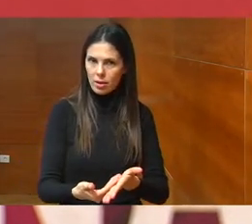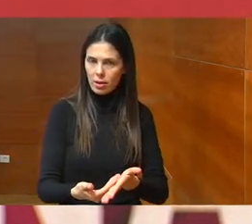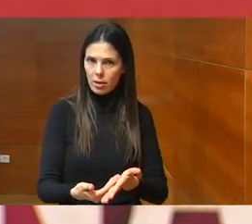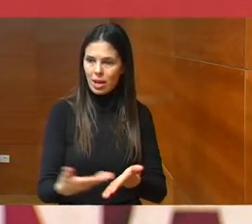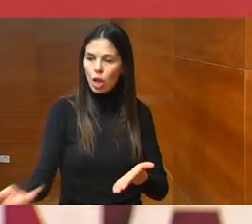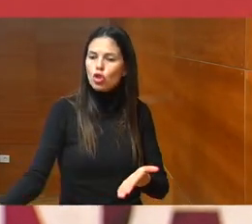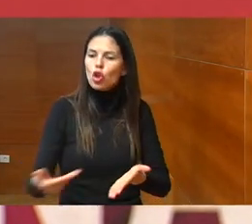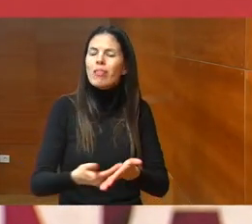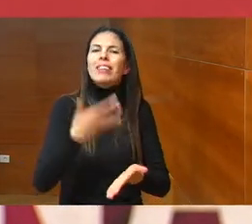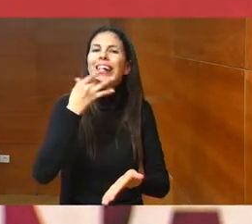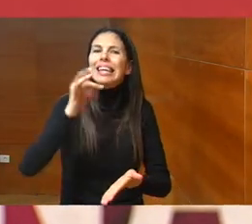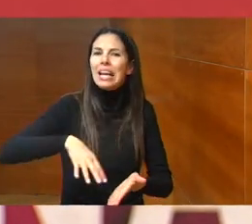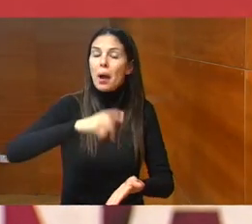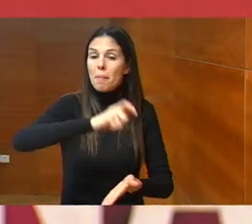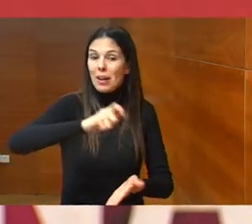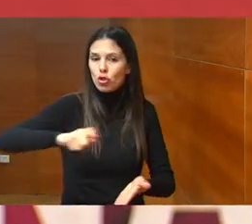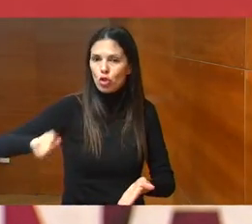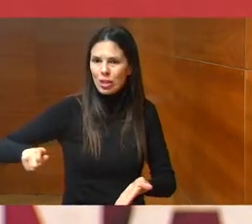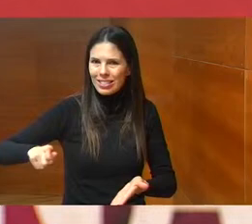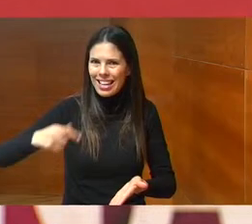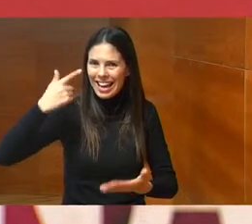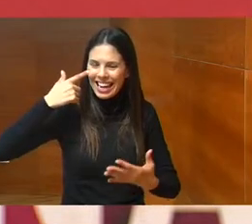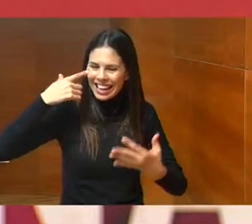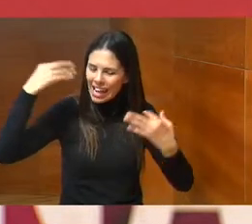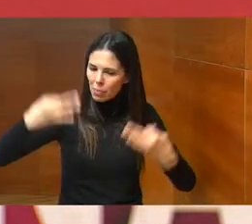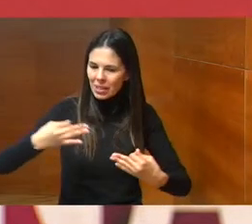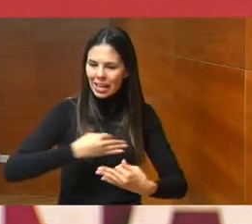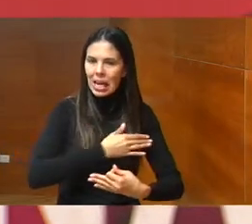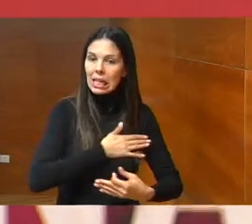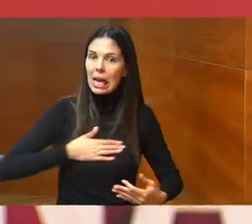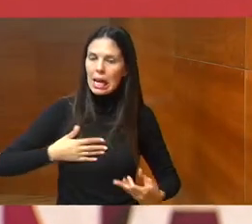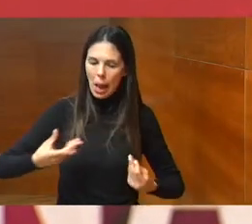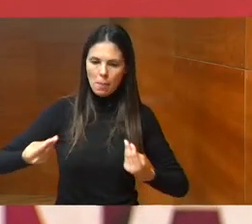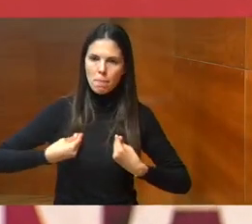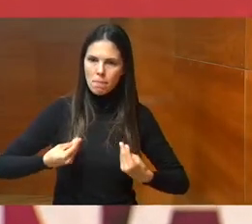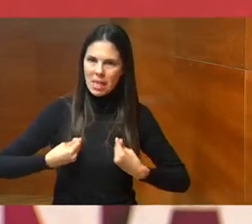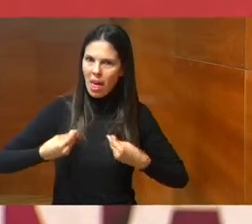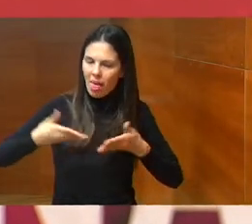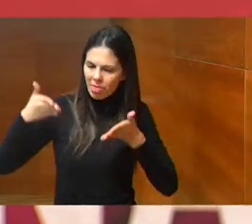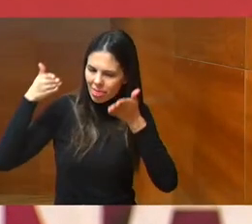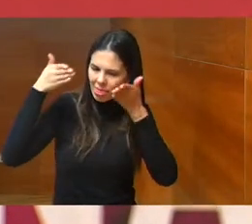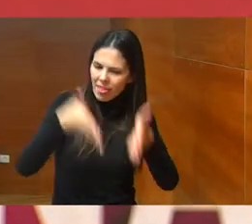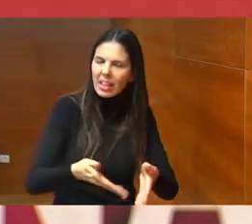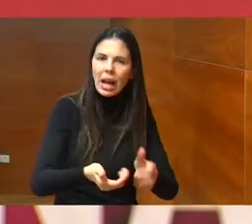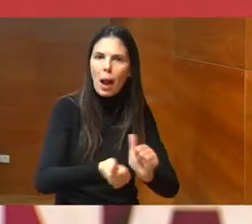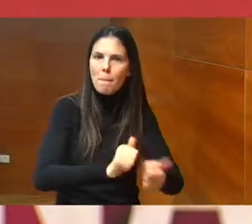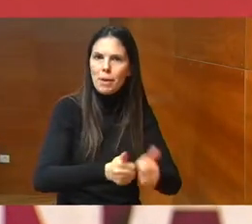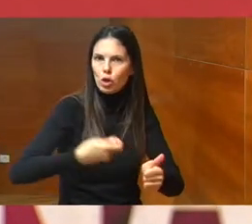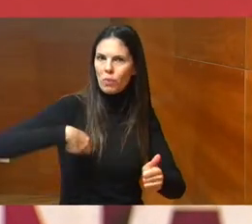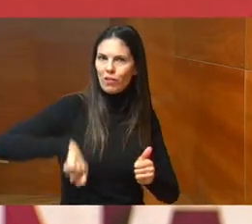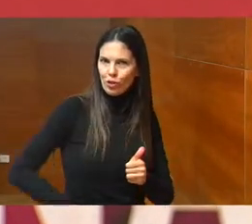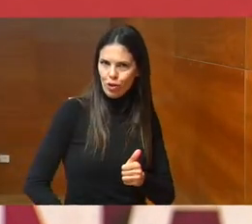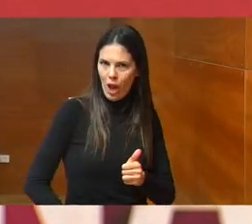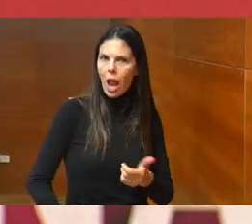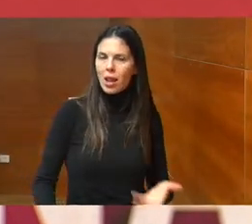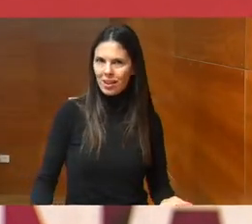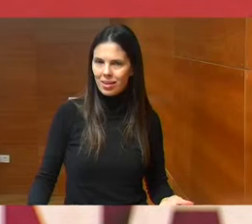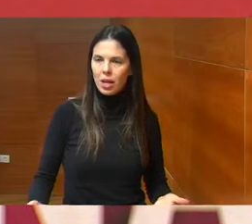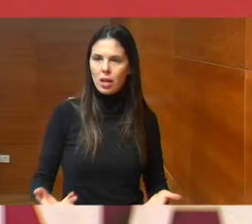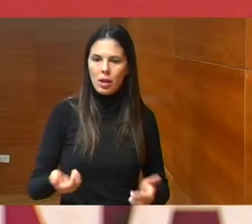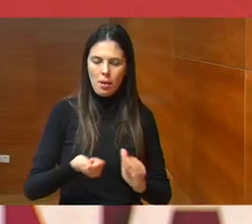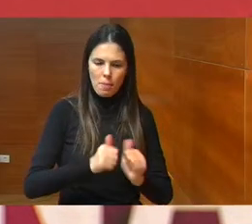a solicitaban las personas que a dedicar a su vida a pilotarse no a pilotas que tanto